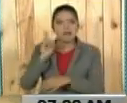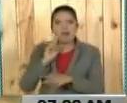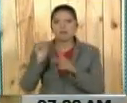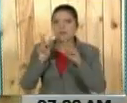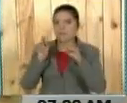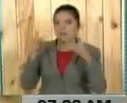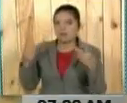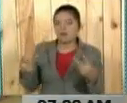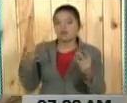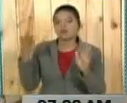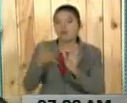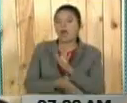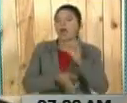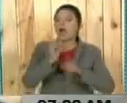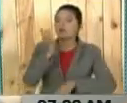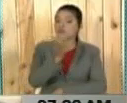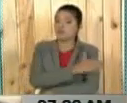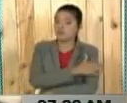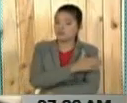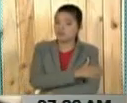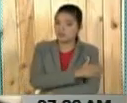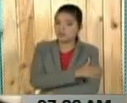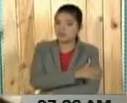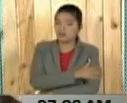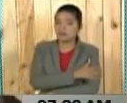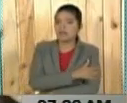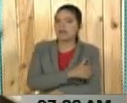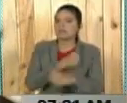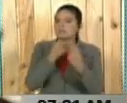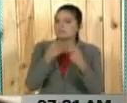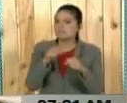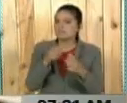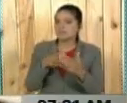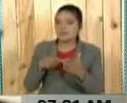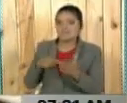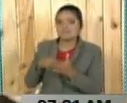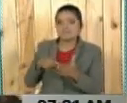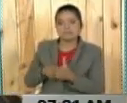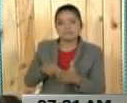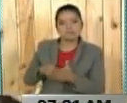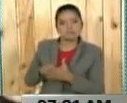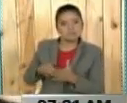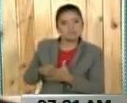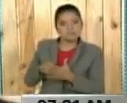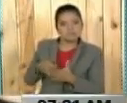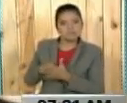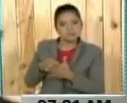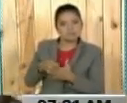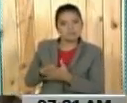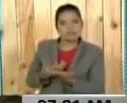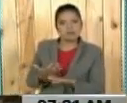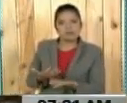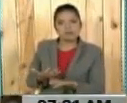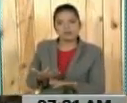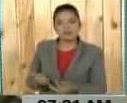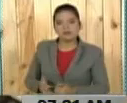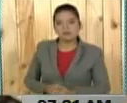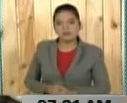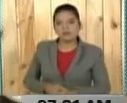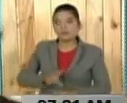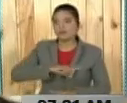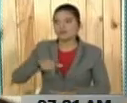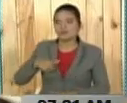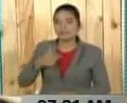fuerzas de derecha externas e internas están prácticamente presionando con la hipótesis de que estamos al borde pues,